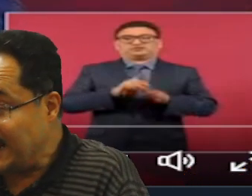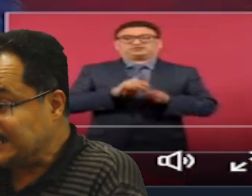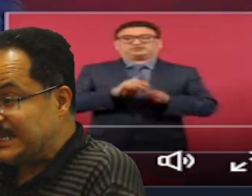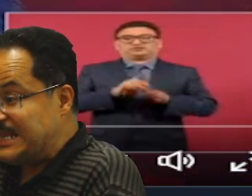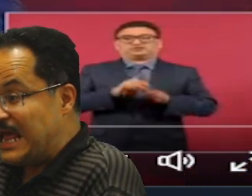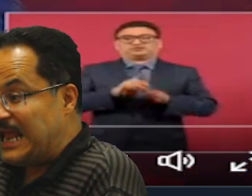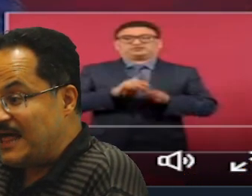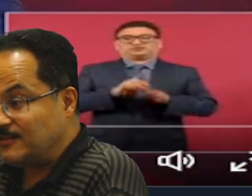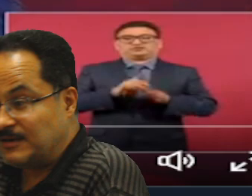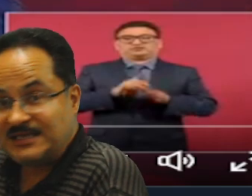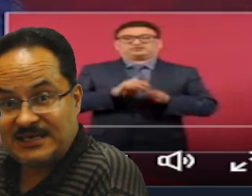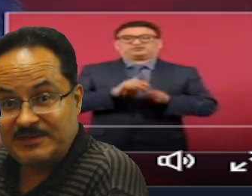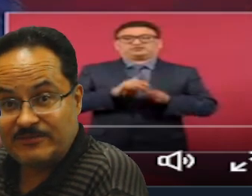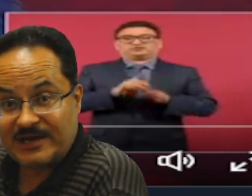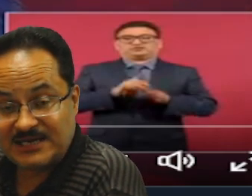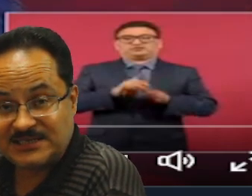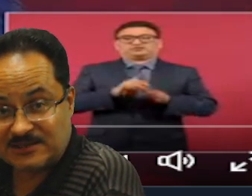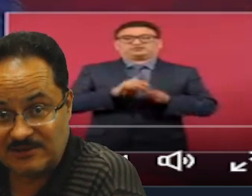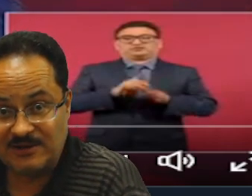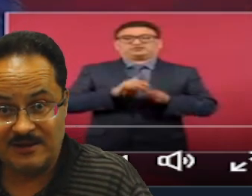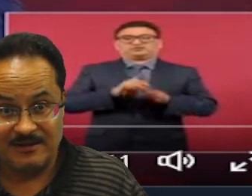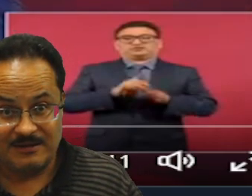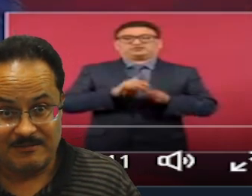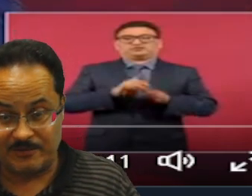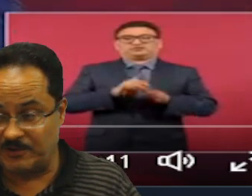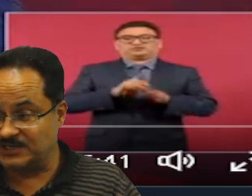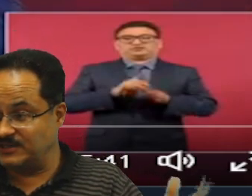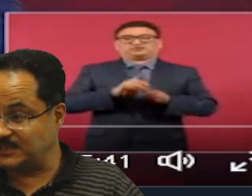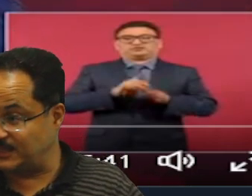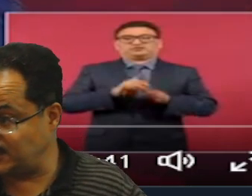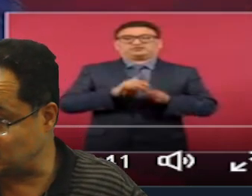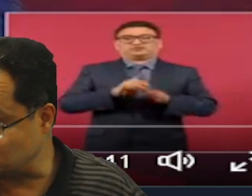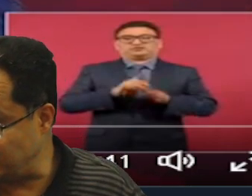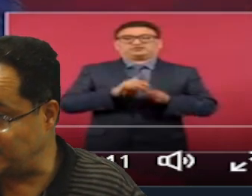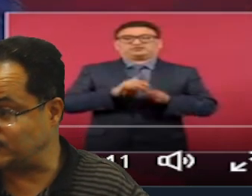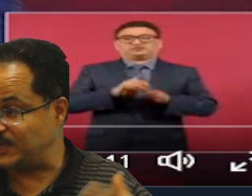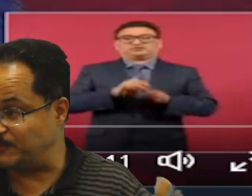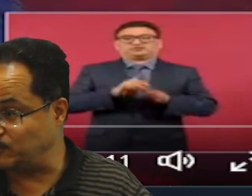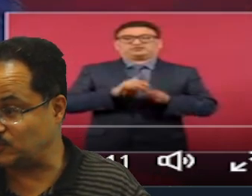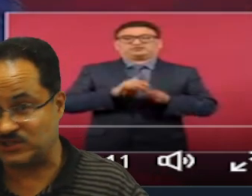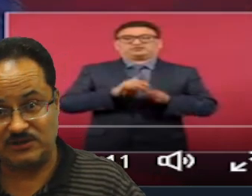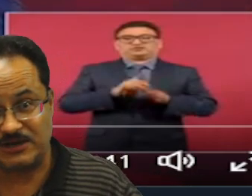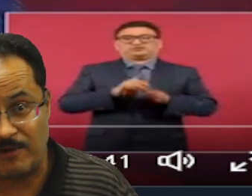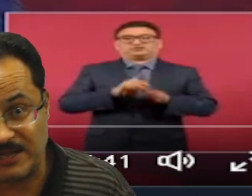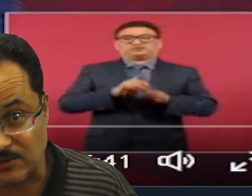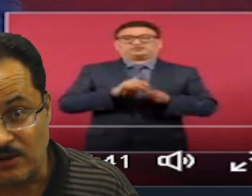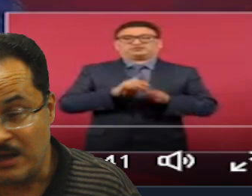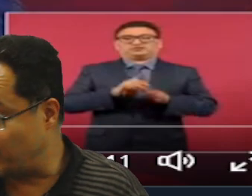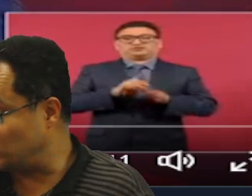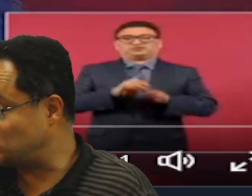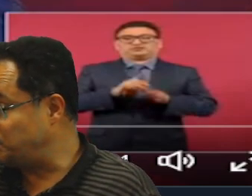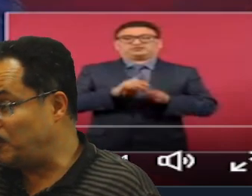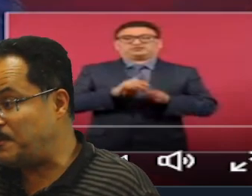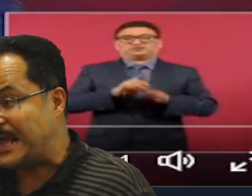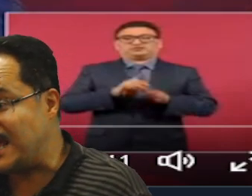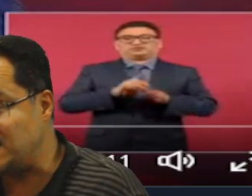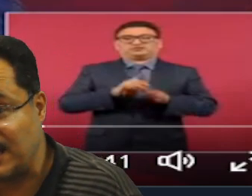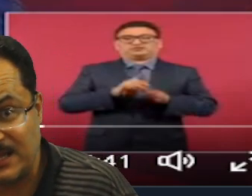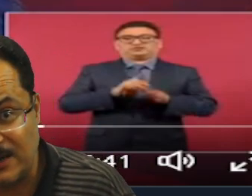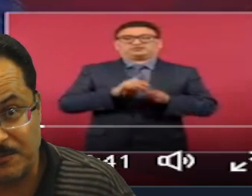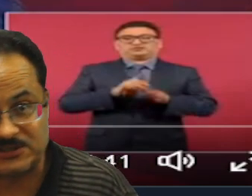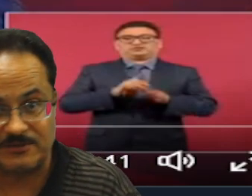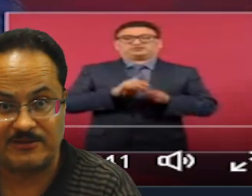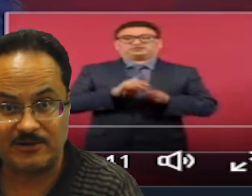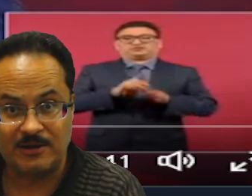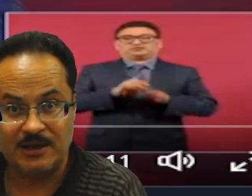y que era señalado ese mismo ejército por violaciones a derechos humanos y abusos y no sé cuánto por su propia gente